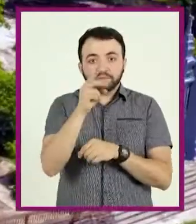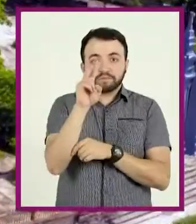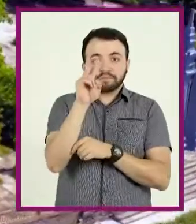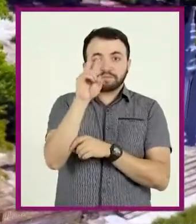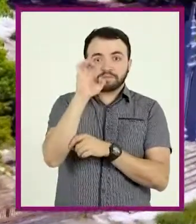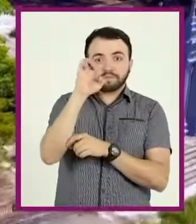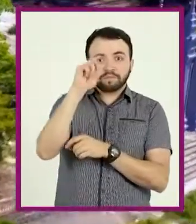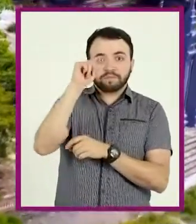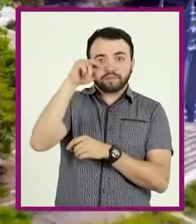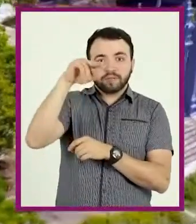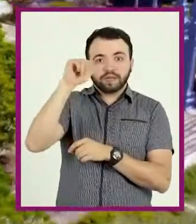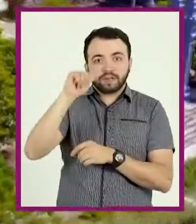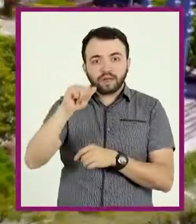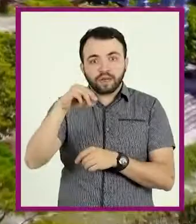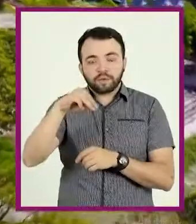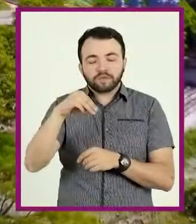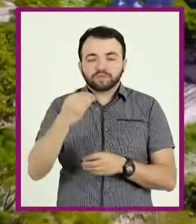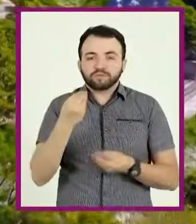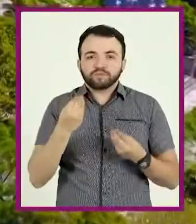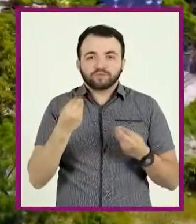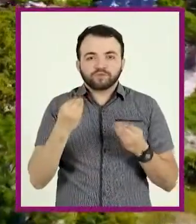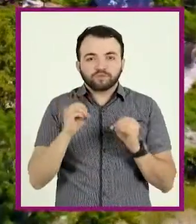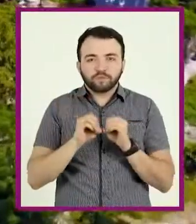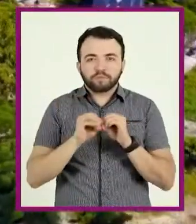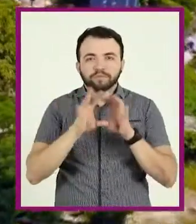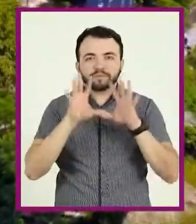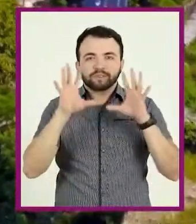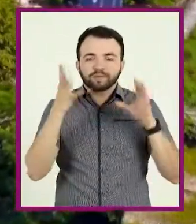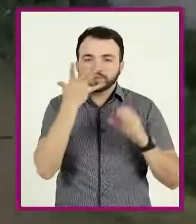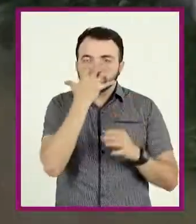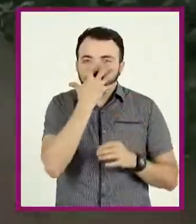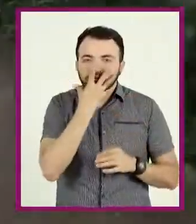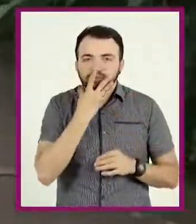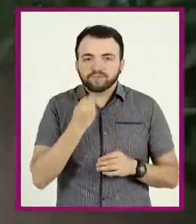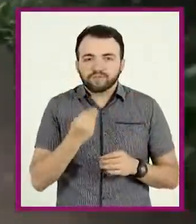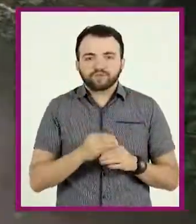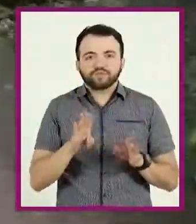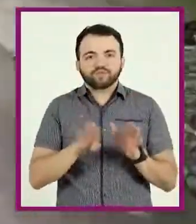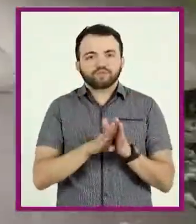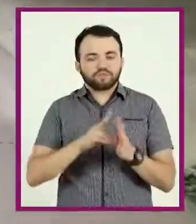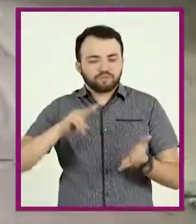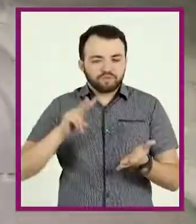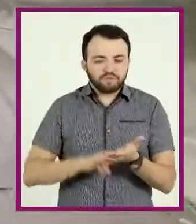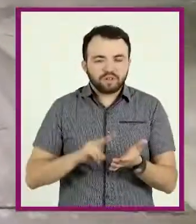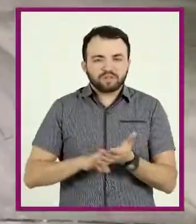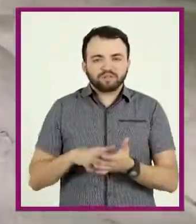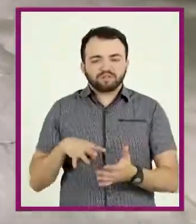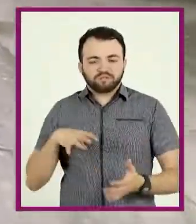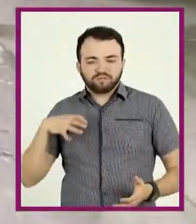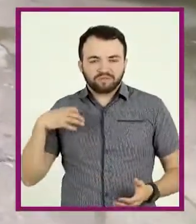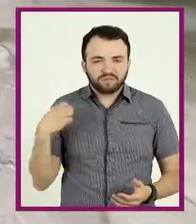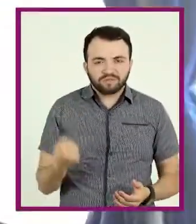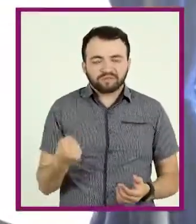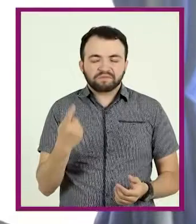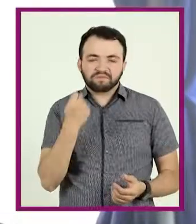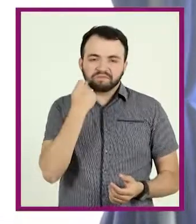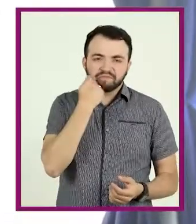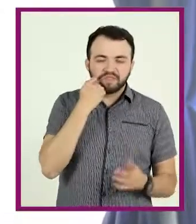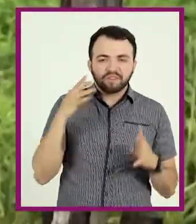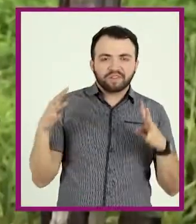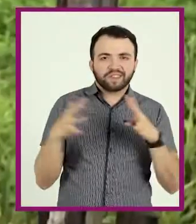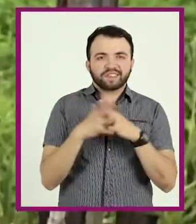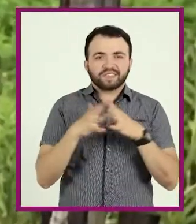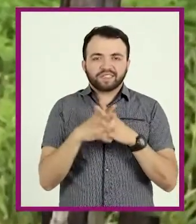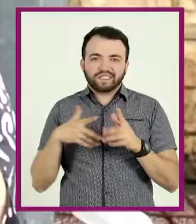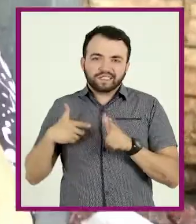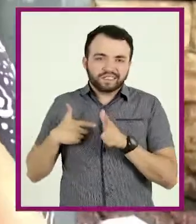intervenciones extranjeras, Vietnam encierra un lado luminoso. Su pueblo es un ejemplo de valor,